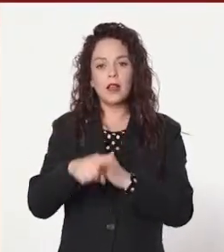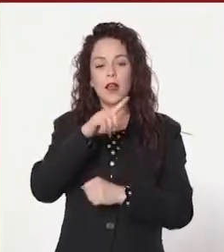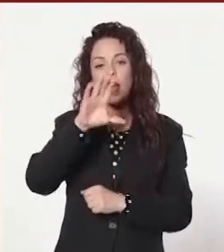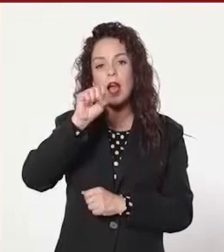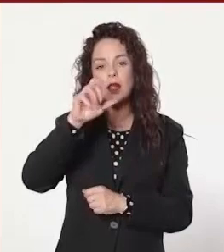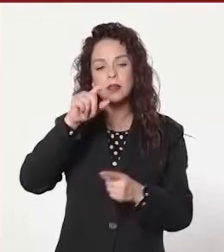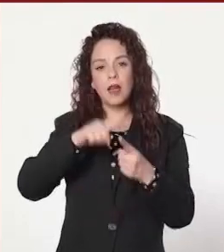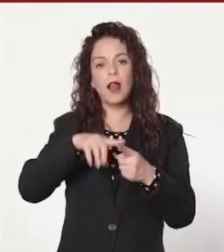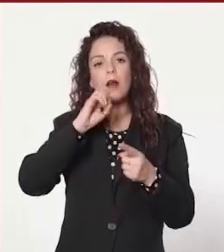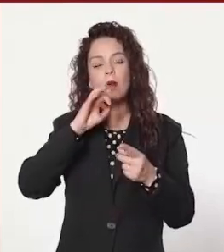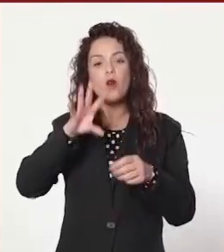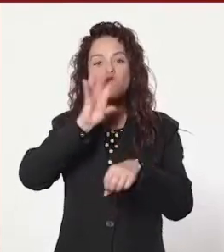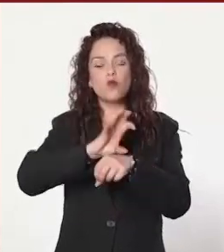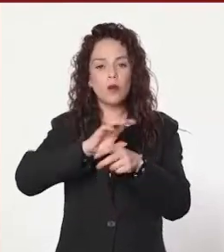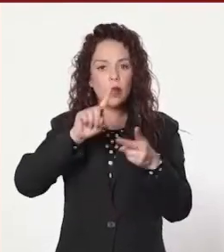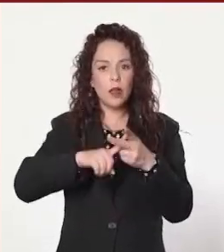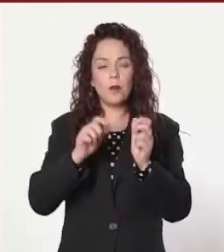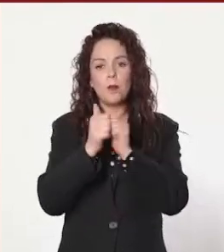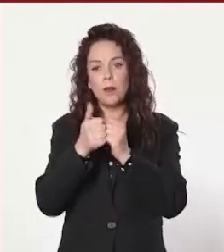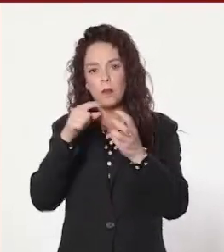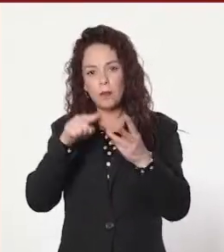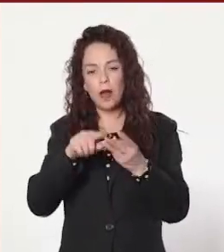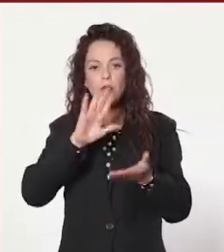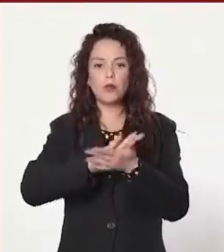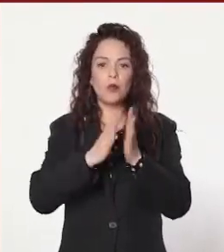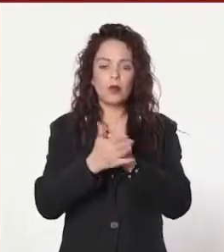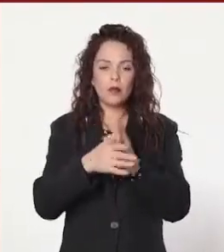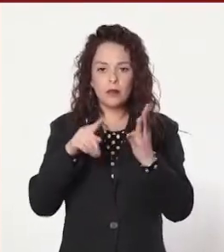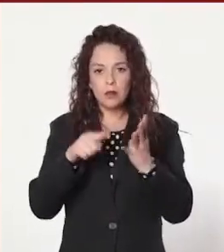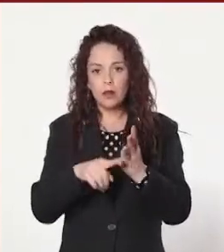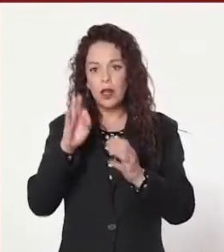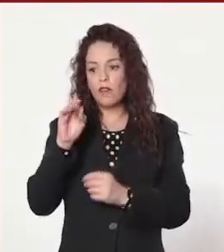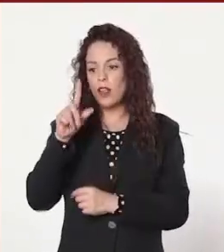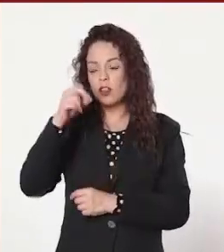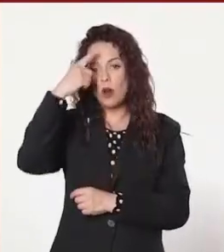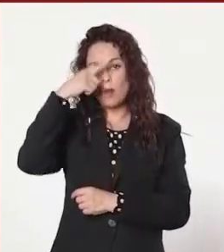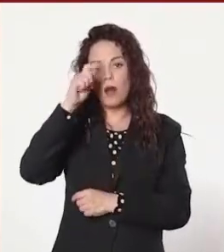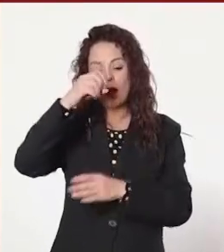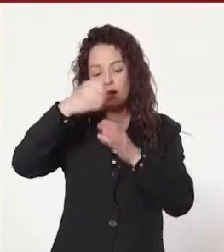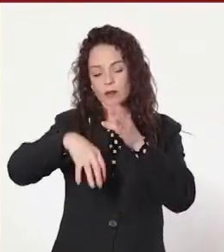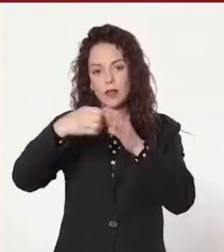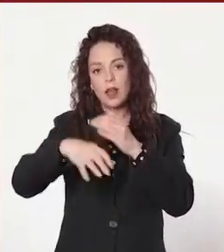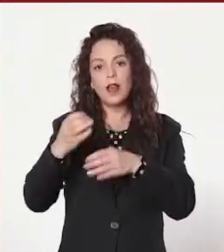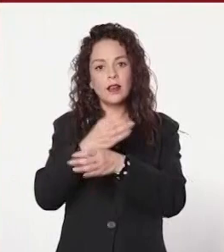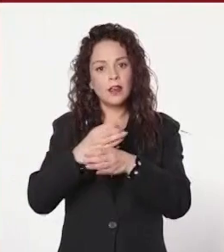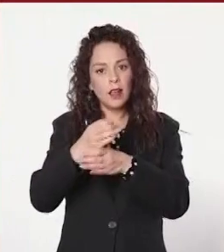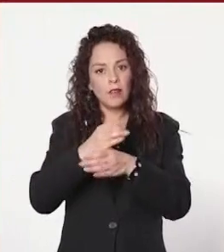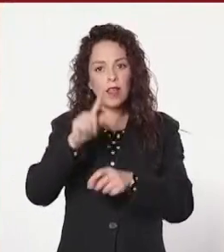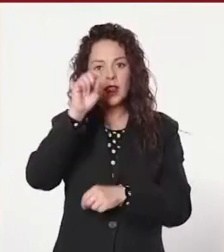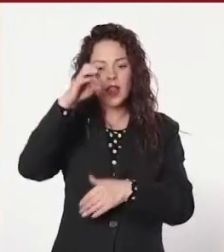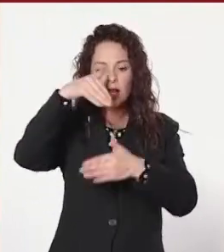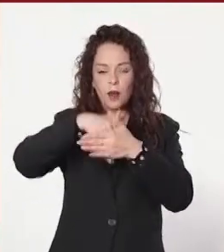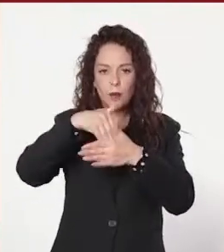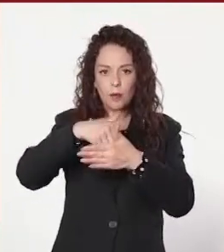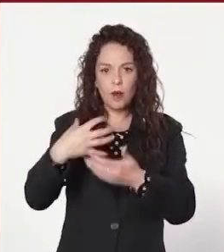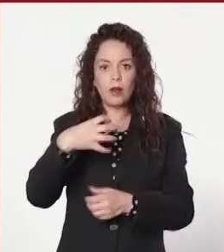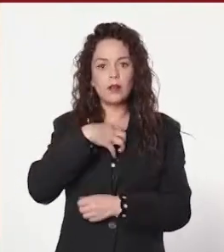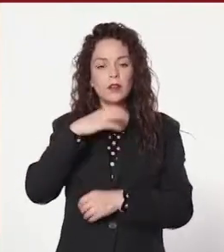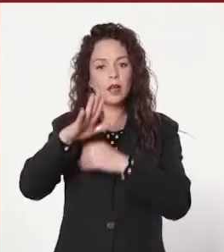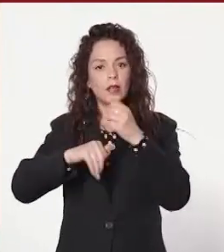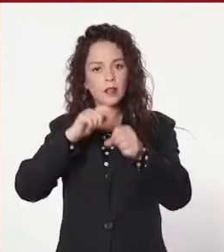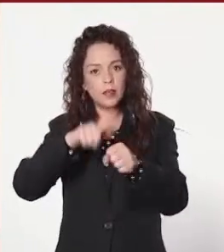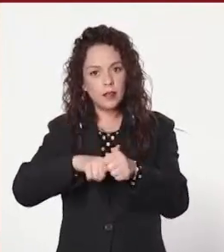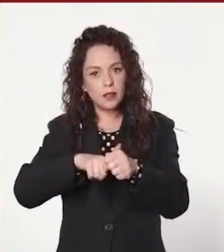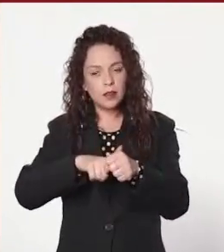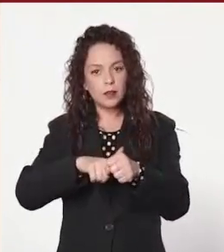comida, cascarones de huevo, pan, tortillas, filtros para café, bolsitas de té, heces de animales, lácteos